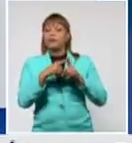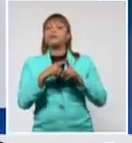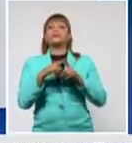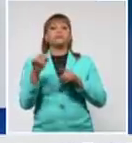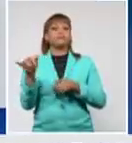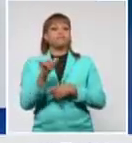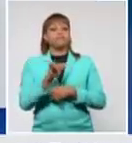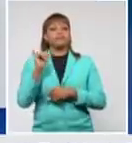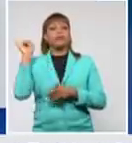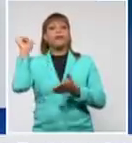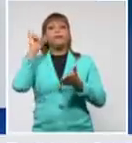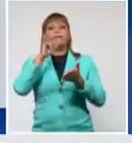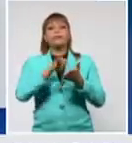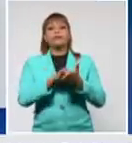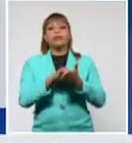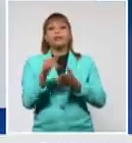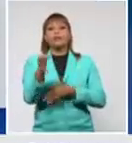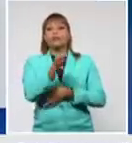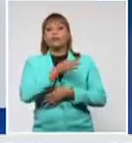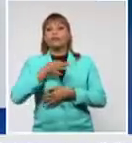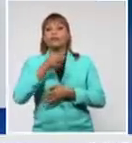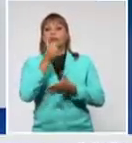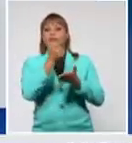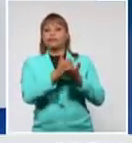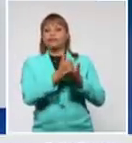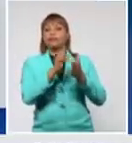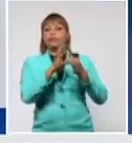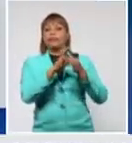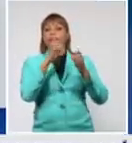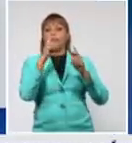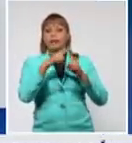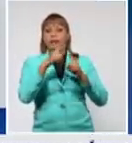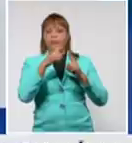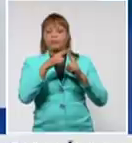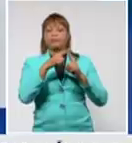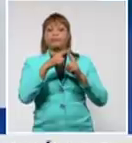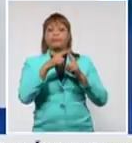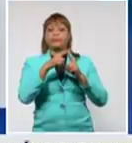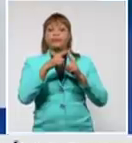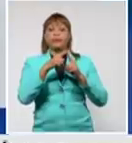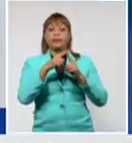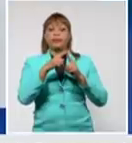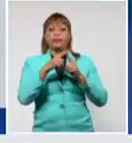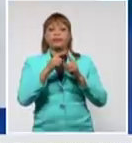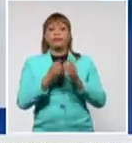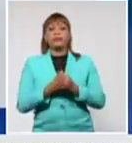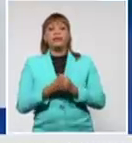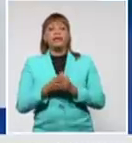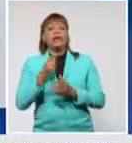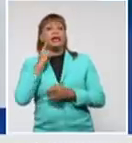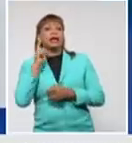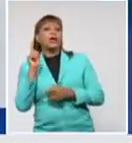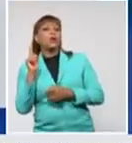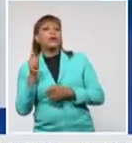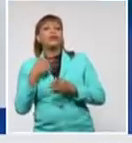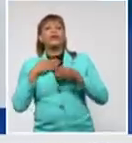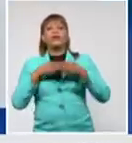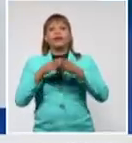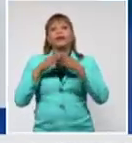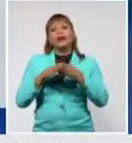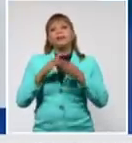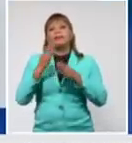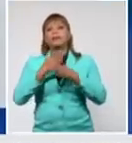del municipio Guantánamo. Fíjense, porque el que oye, no, de Granma, de Santiago, de Guantánamo,